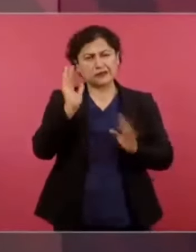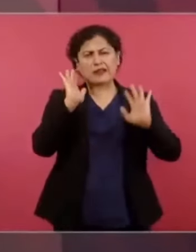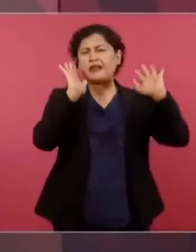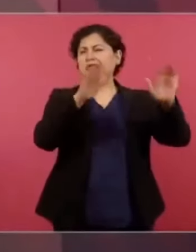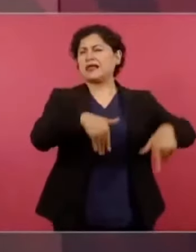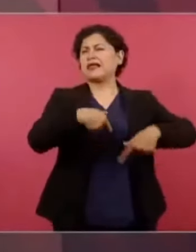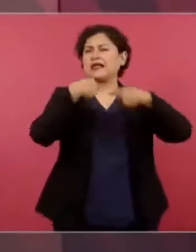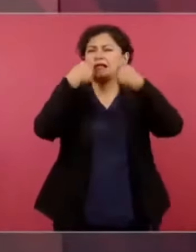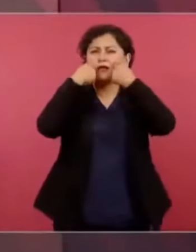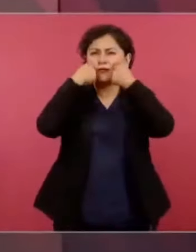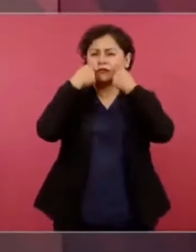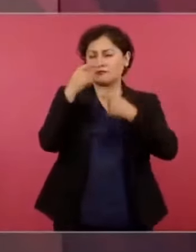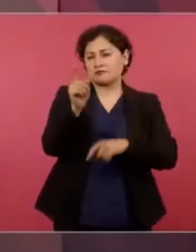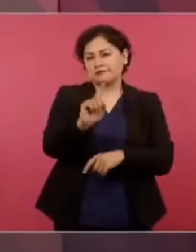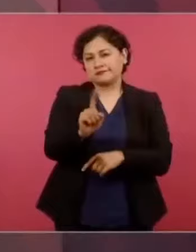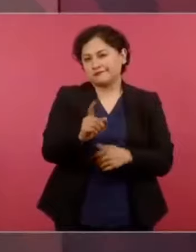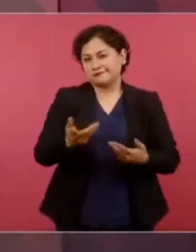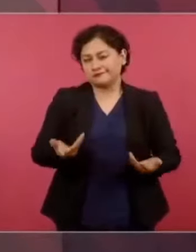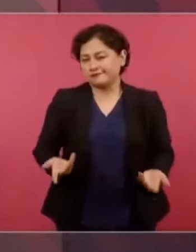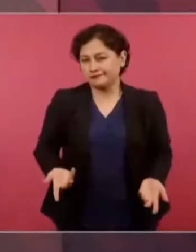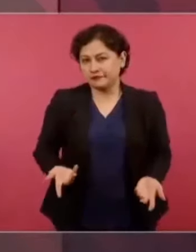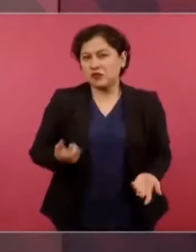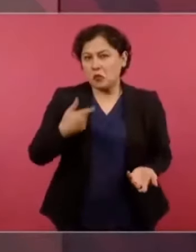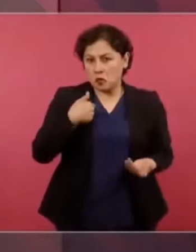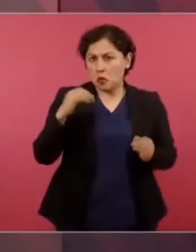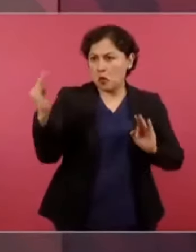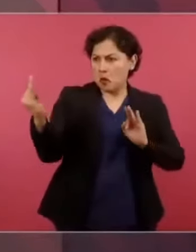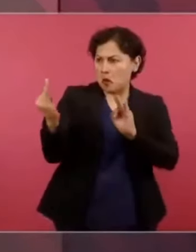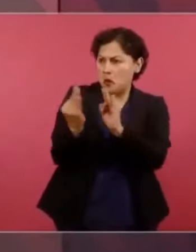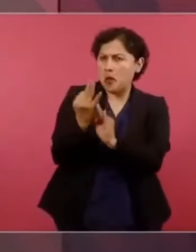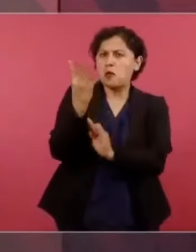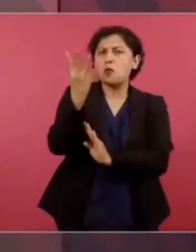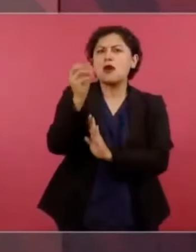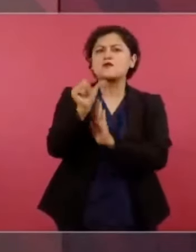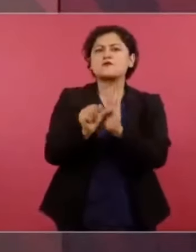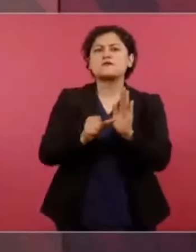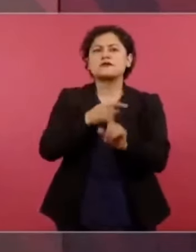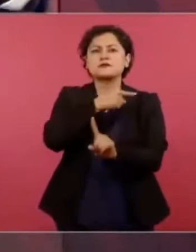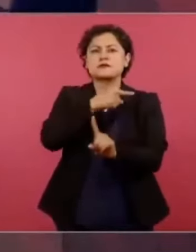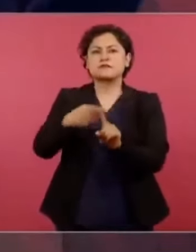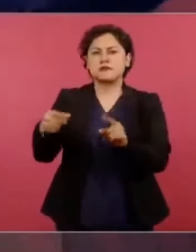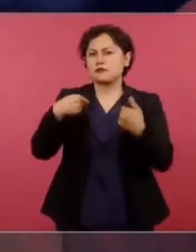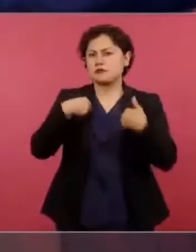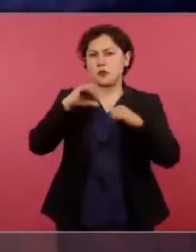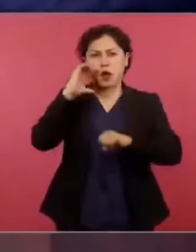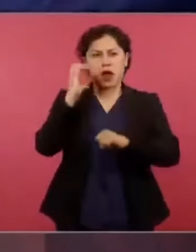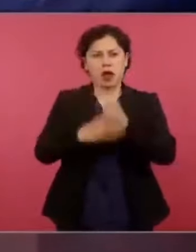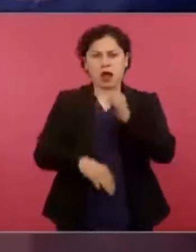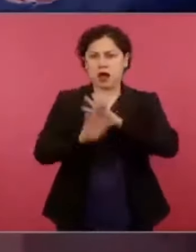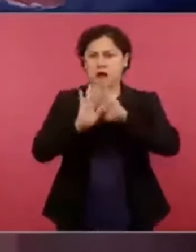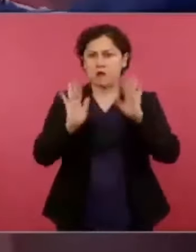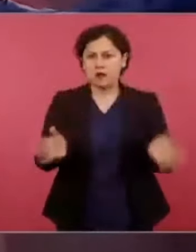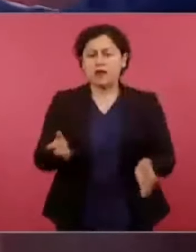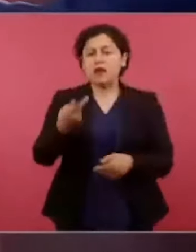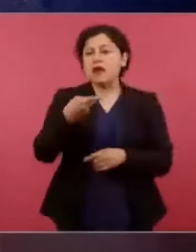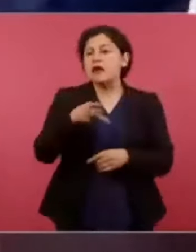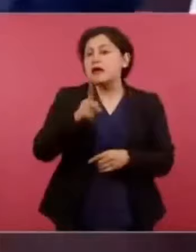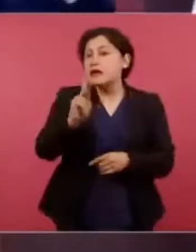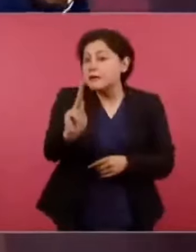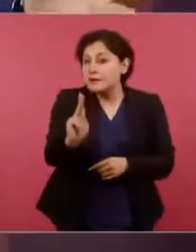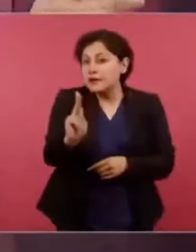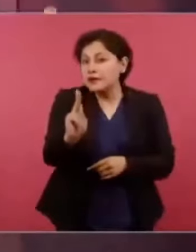faltan 4 meses y medio no pero vamos a dejarle la estructura